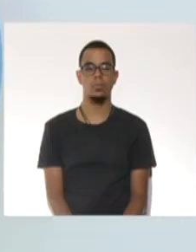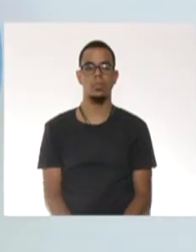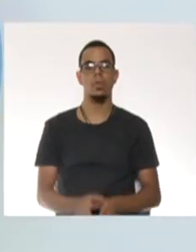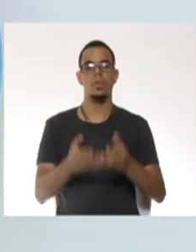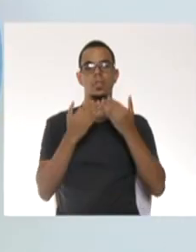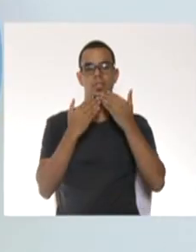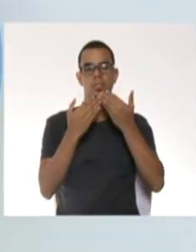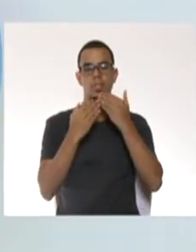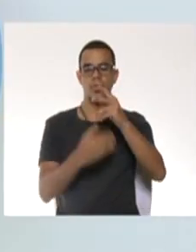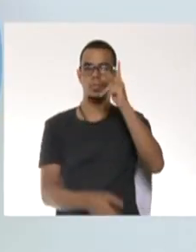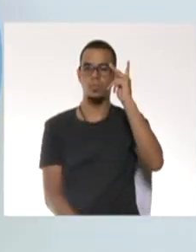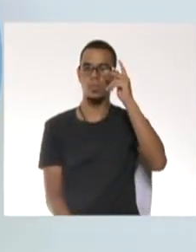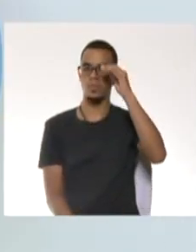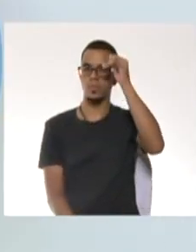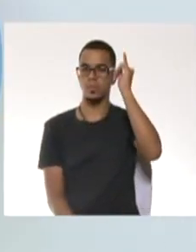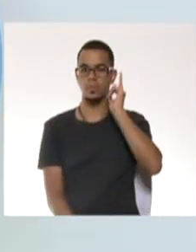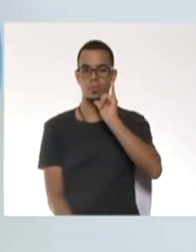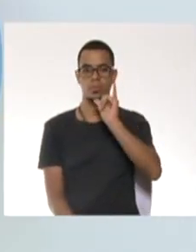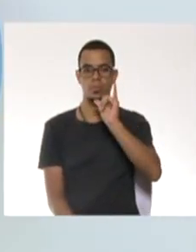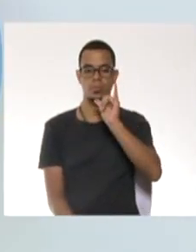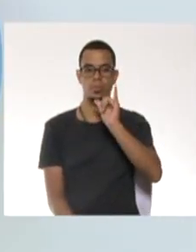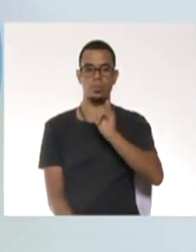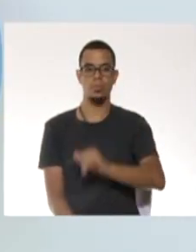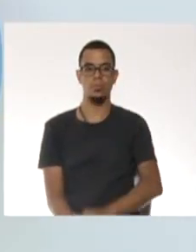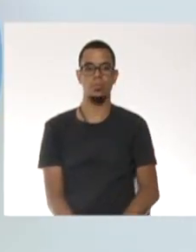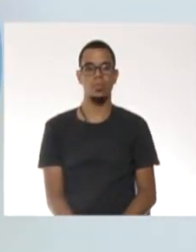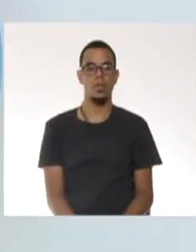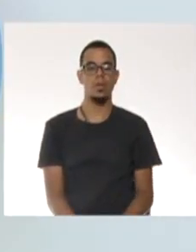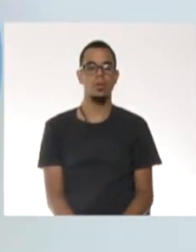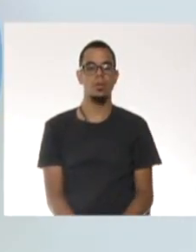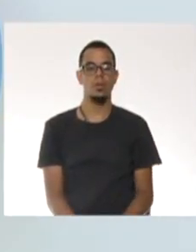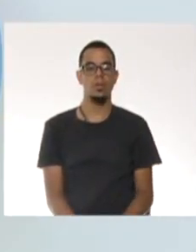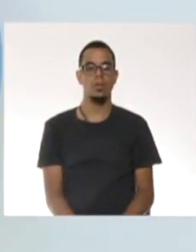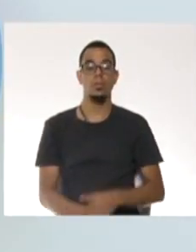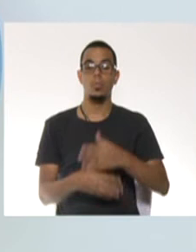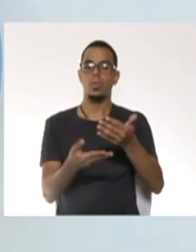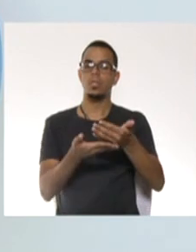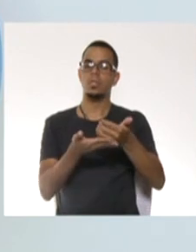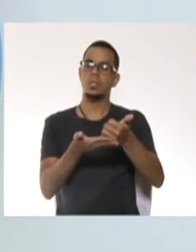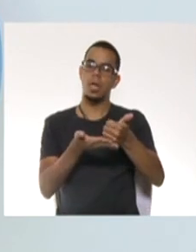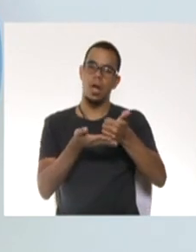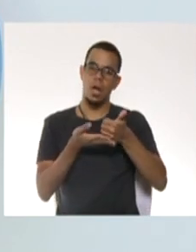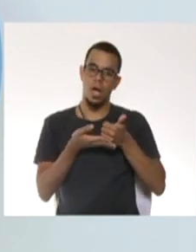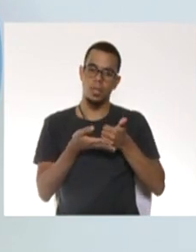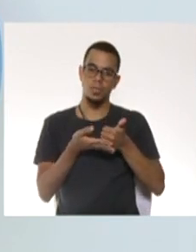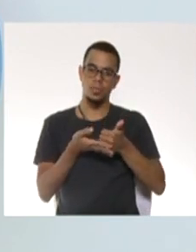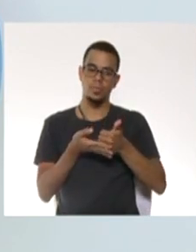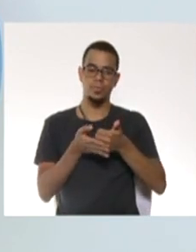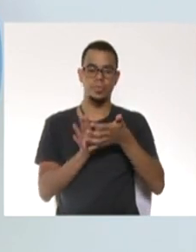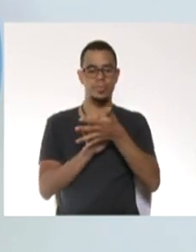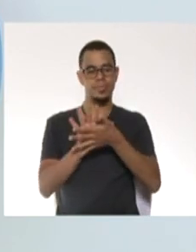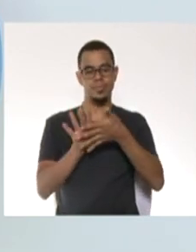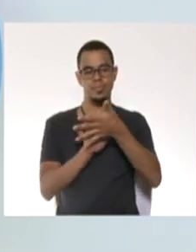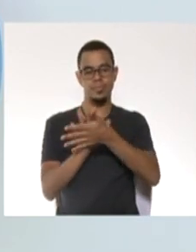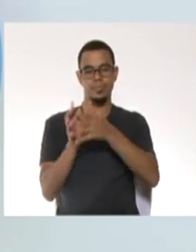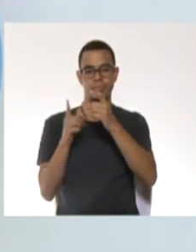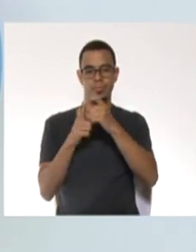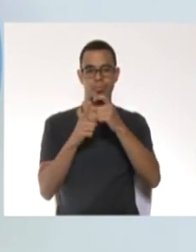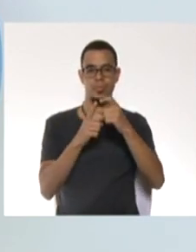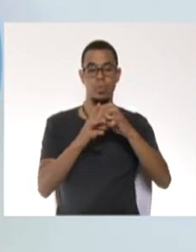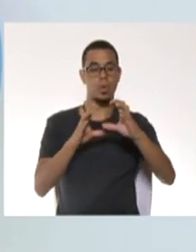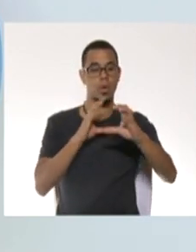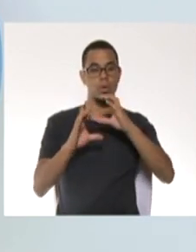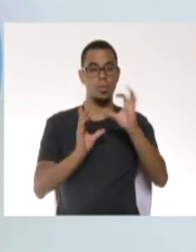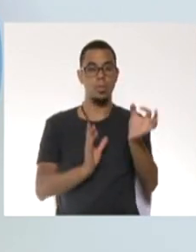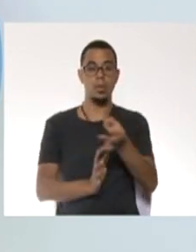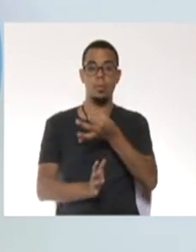Muchísimas gracias, profesora Yolibel, por tan significativos aportes en pro y beneficio de la comunicación efectiva